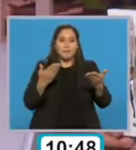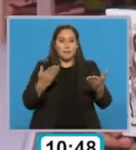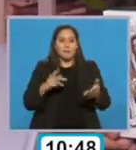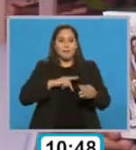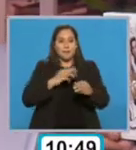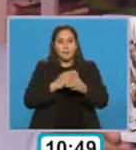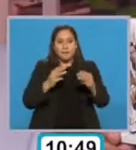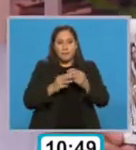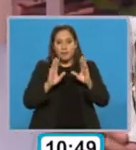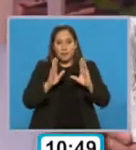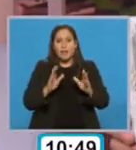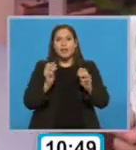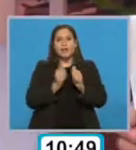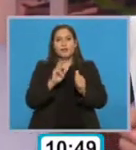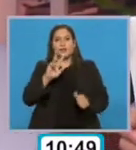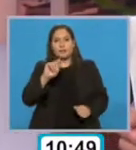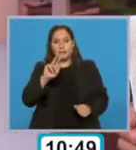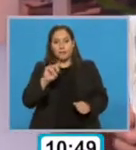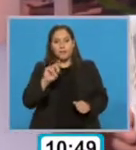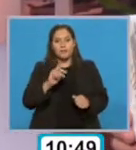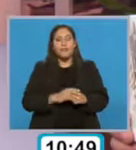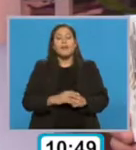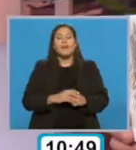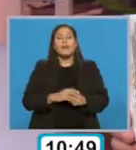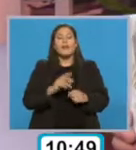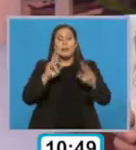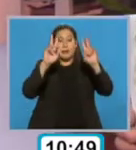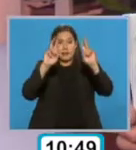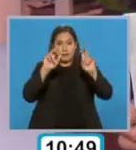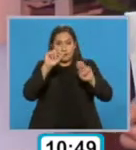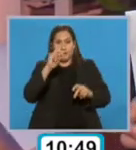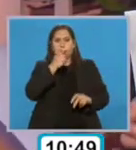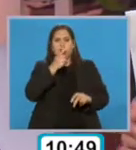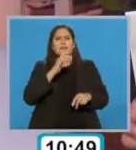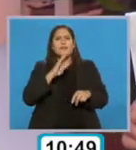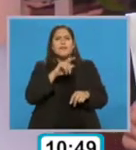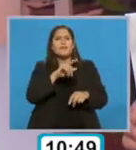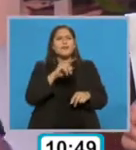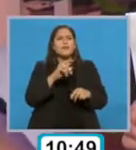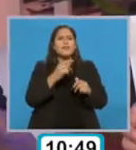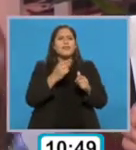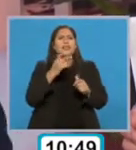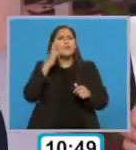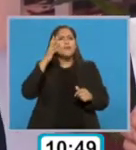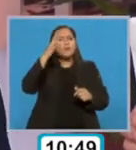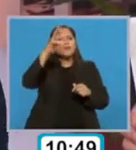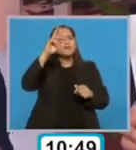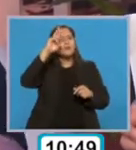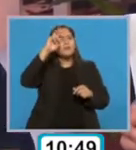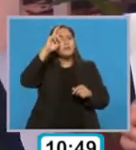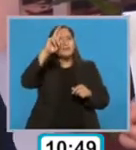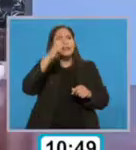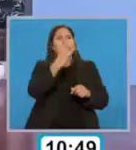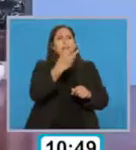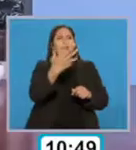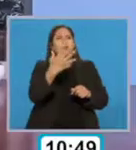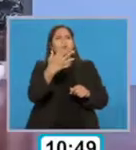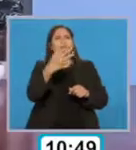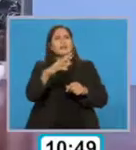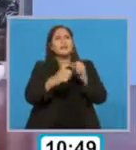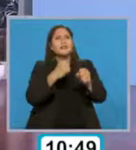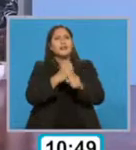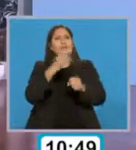ahora sí, ya en televisión. Ajá. Se llama On Top of the World porque siempre me preguntan, ¿en dónde te quieres ver? ¿En dónde te visualizas en 3, 5, 10 años? ¿Dónde